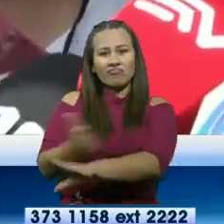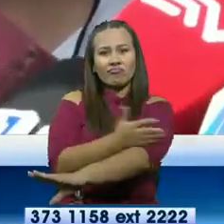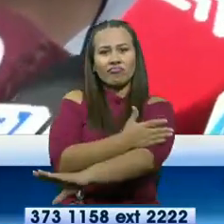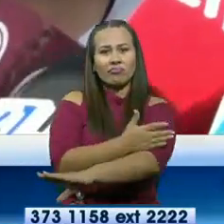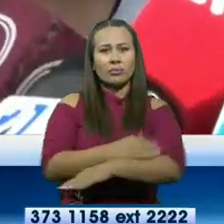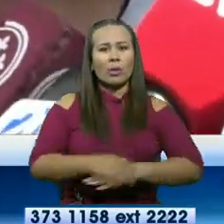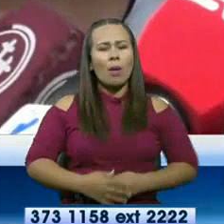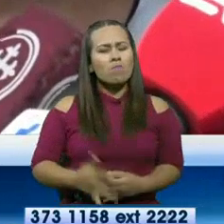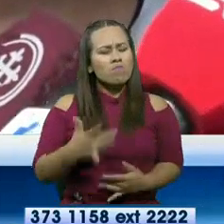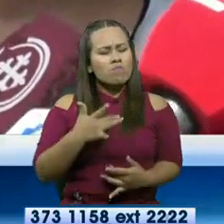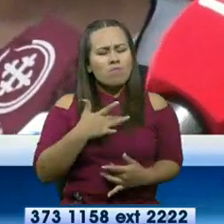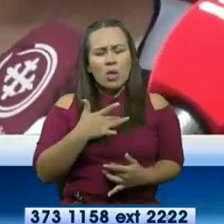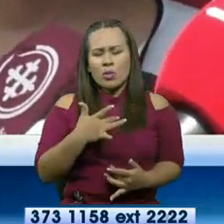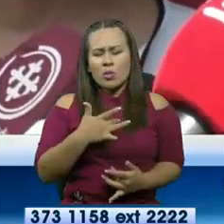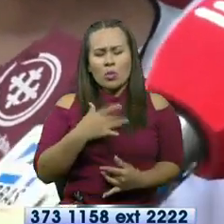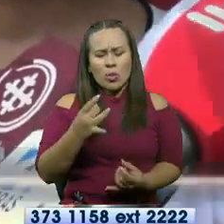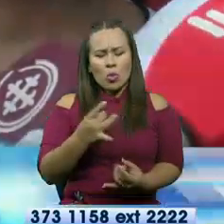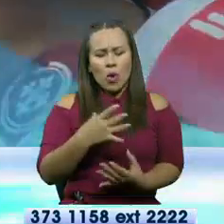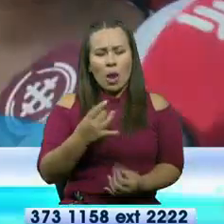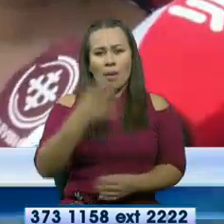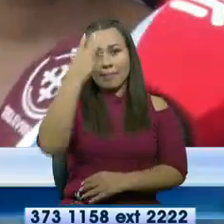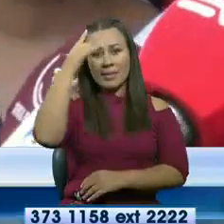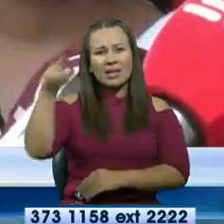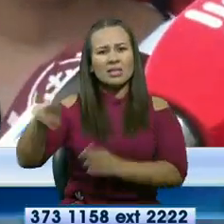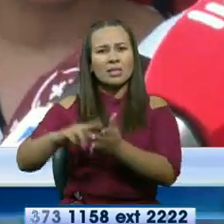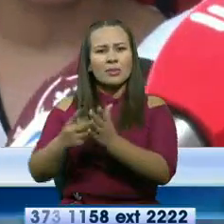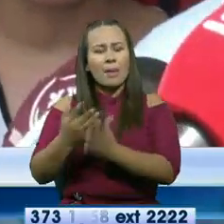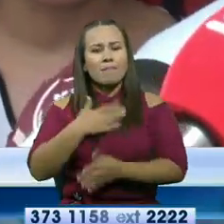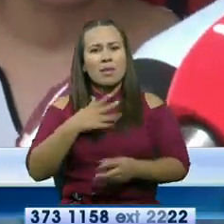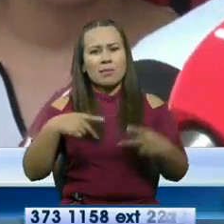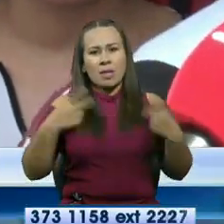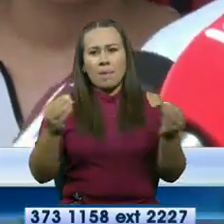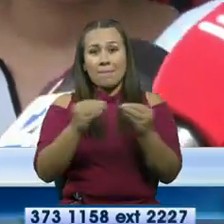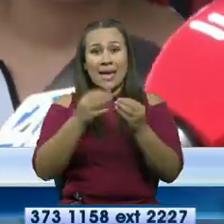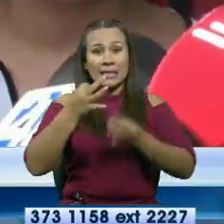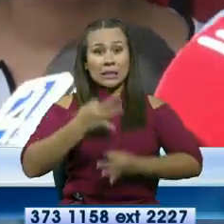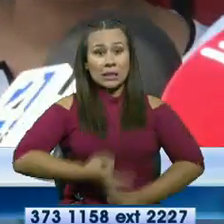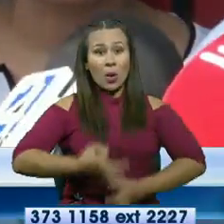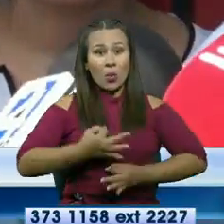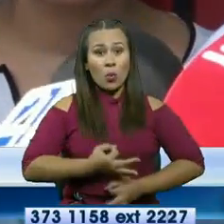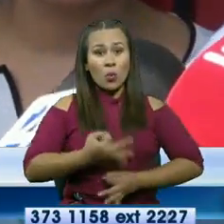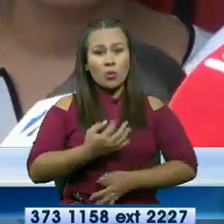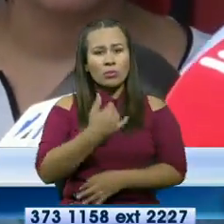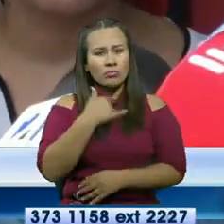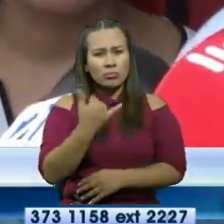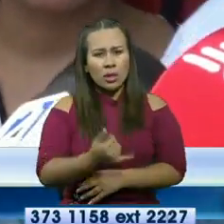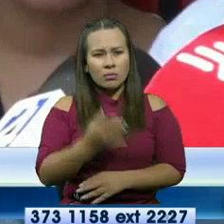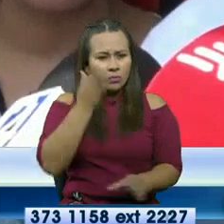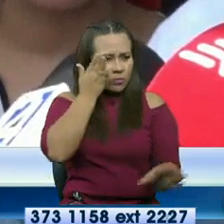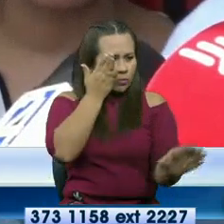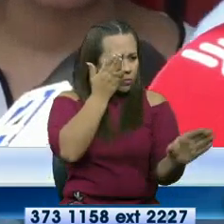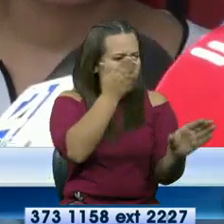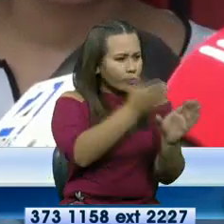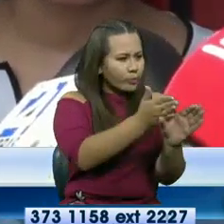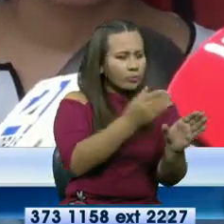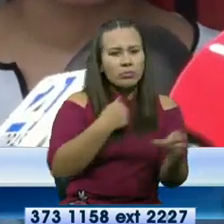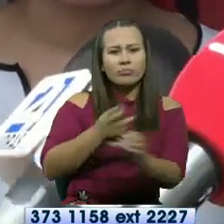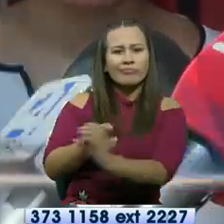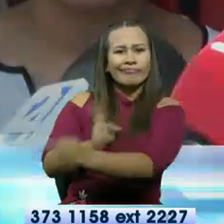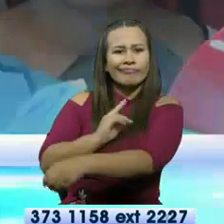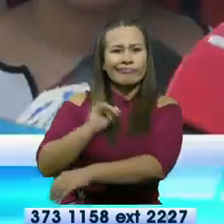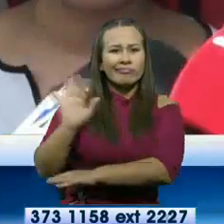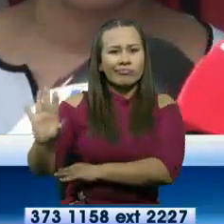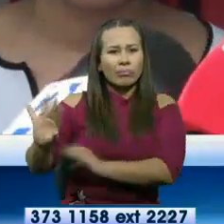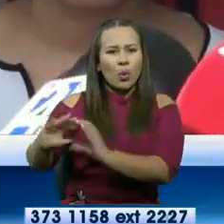Con mucho dolor, que es parte de nuestra vida, pero con más convicción que nunca, me voy a desafiliar en estos